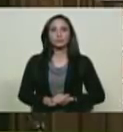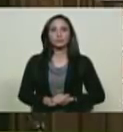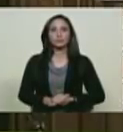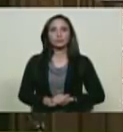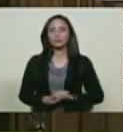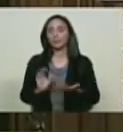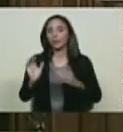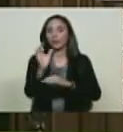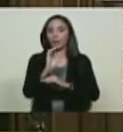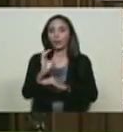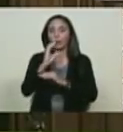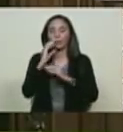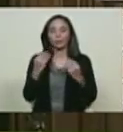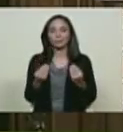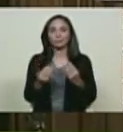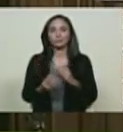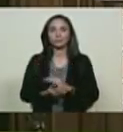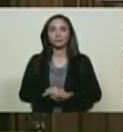Desde Colombia.